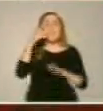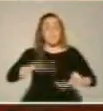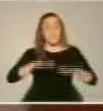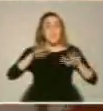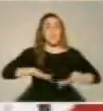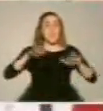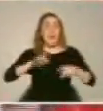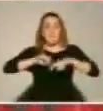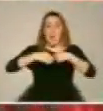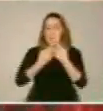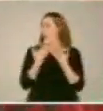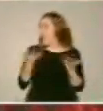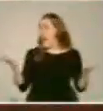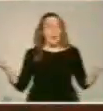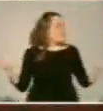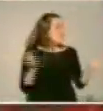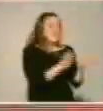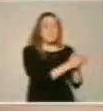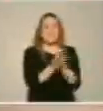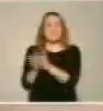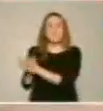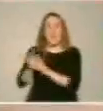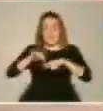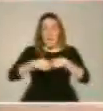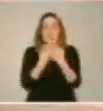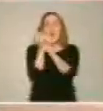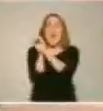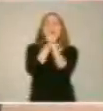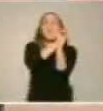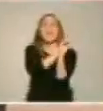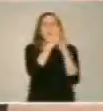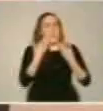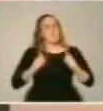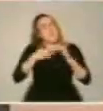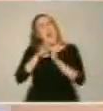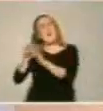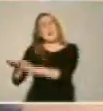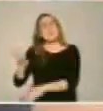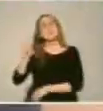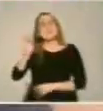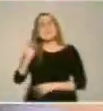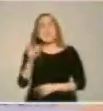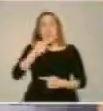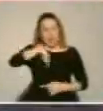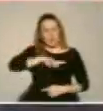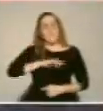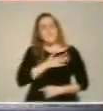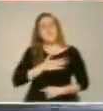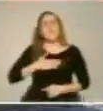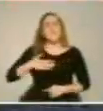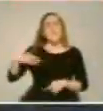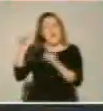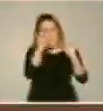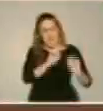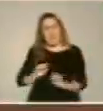con mi familia muriera parte de mi vida, y estamos dispuestos a defender